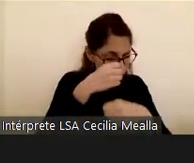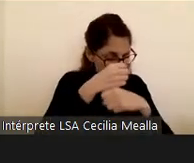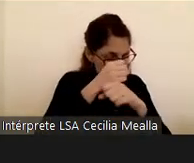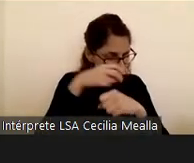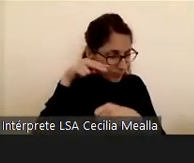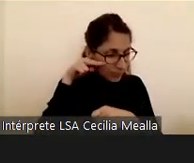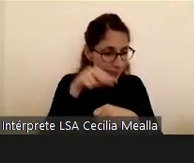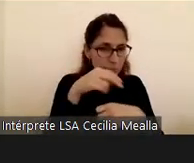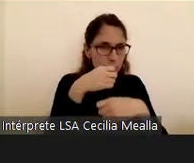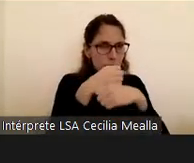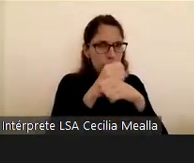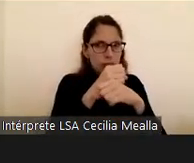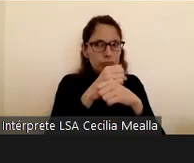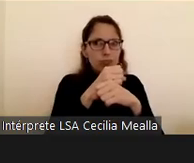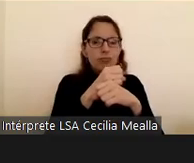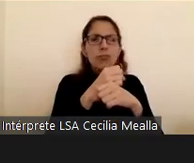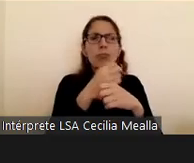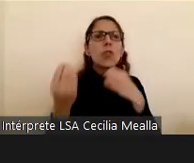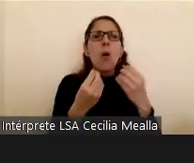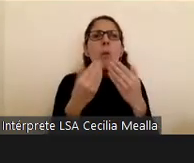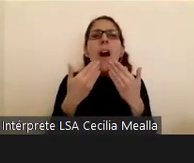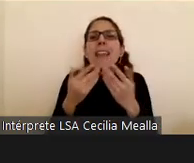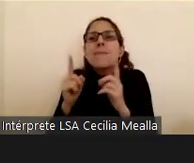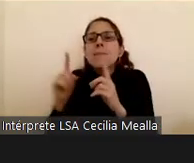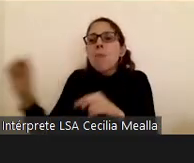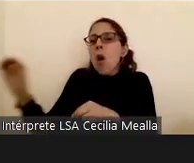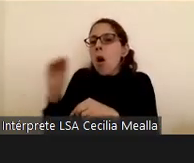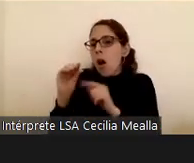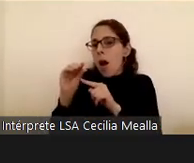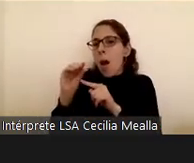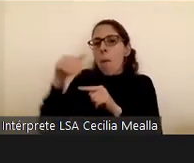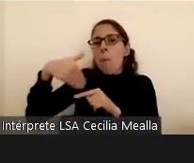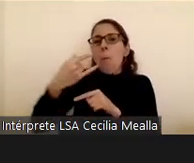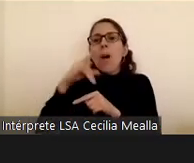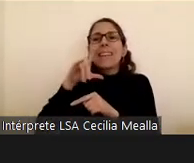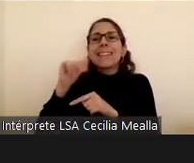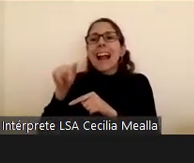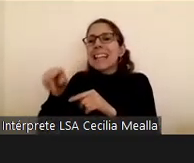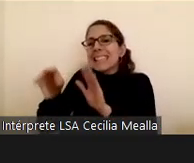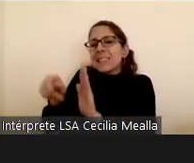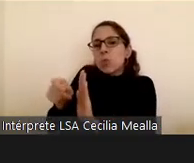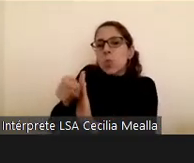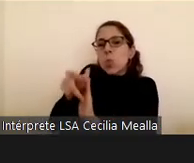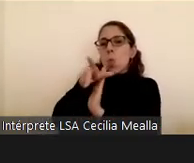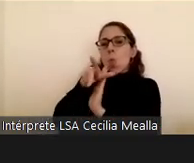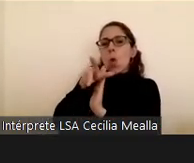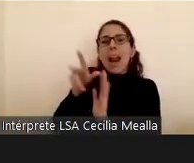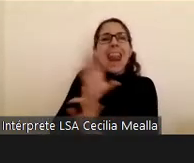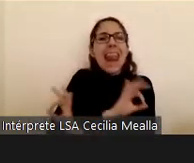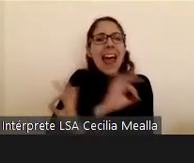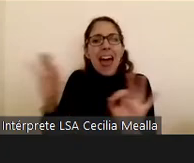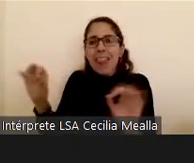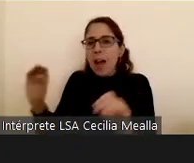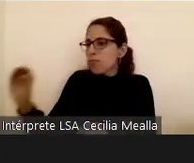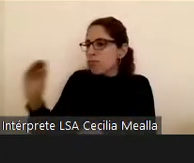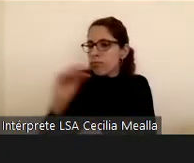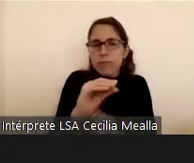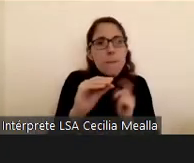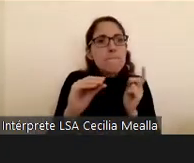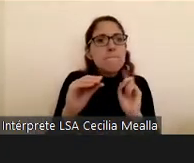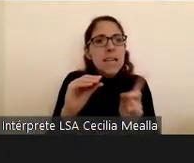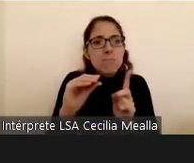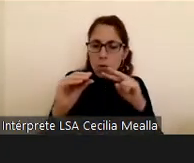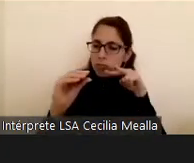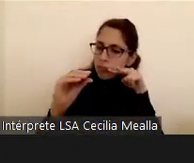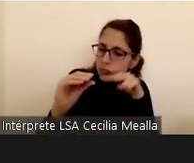se realiza a partir de la muestra, ¿sí? Antes de hacer el cultivo de la muestra, ¿no?